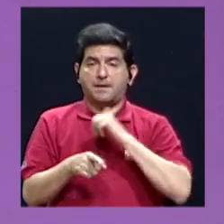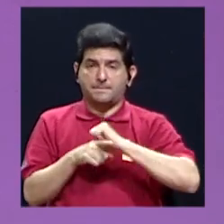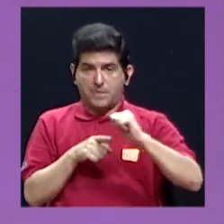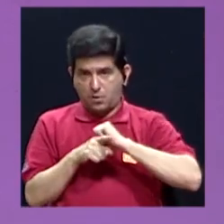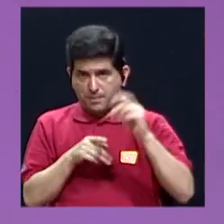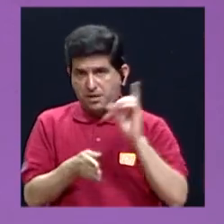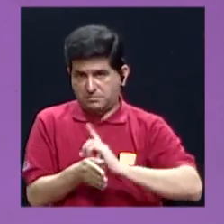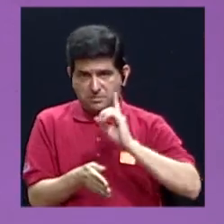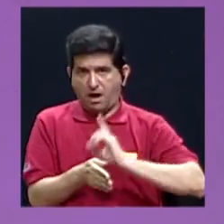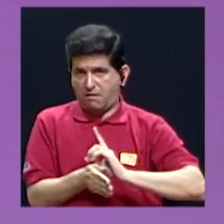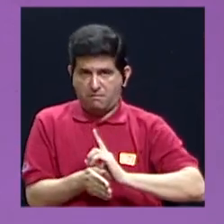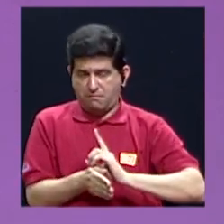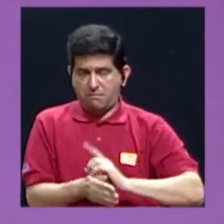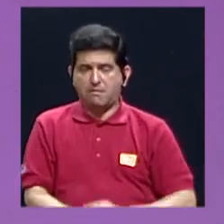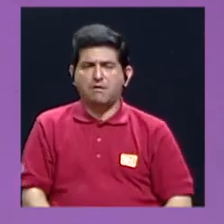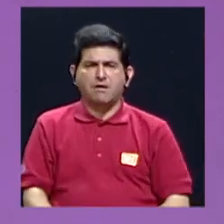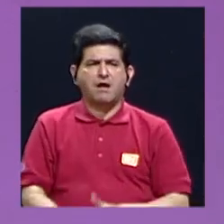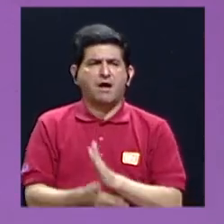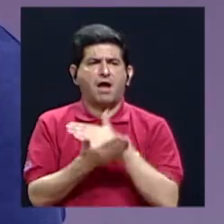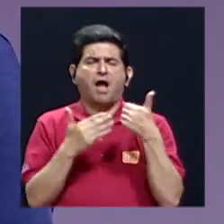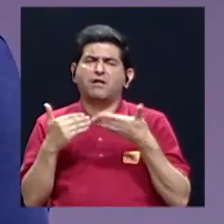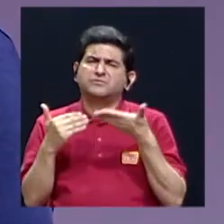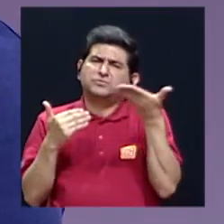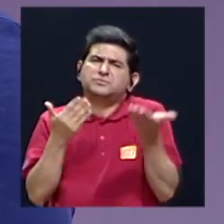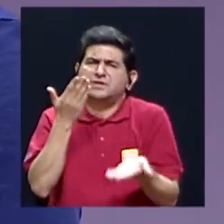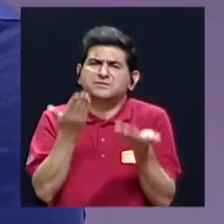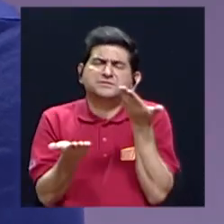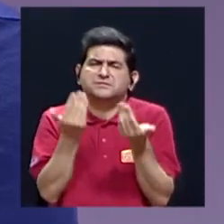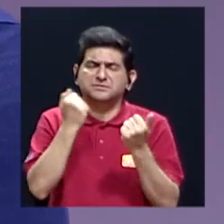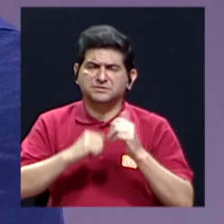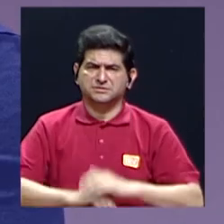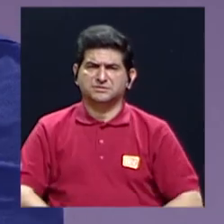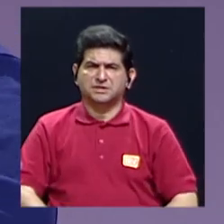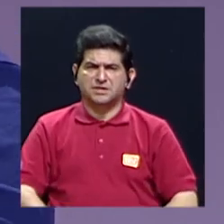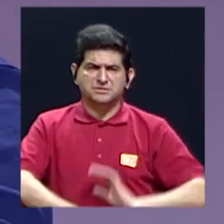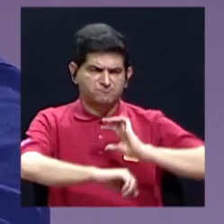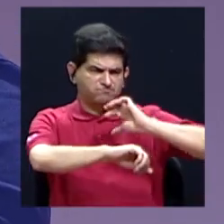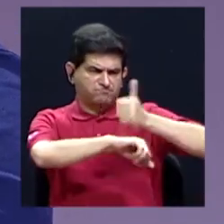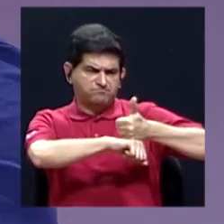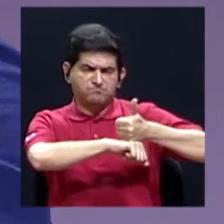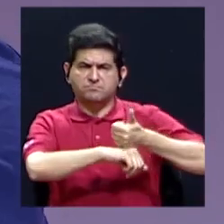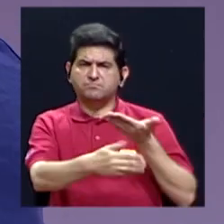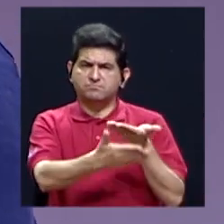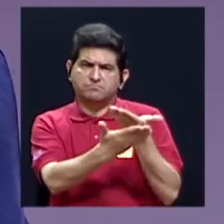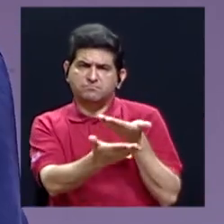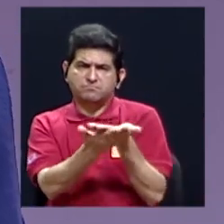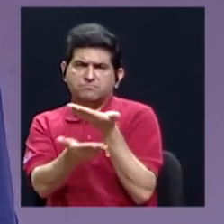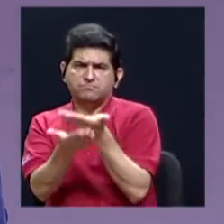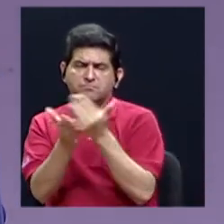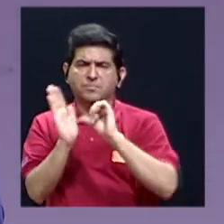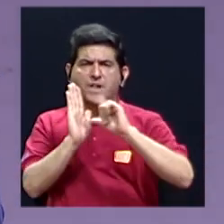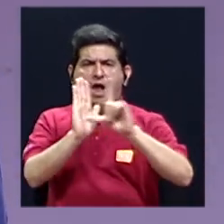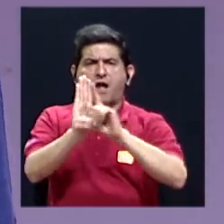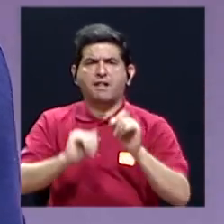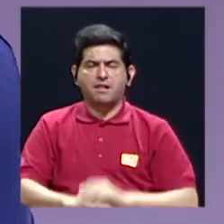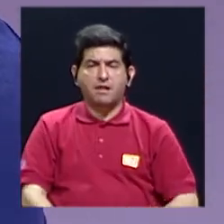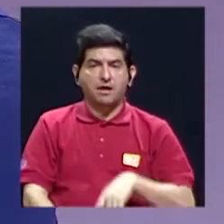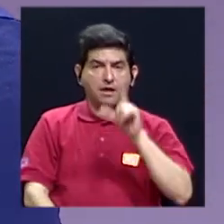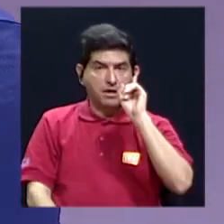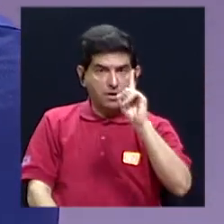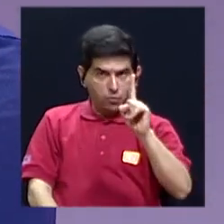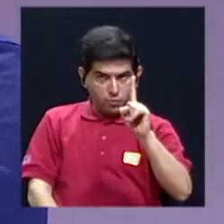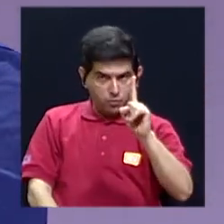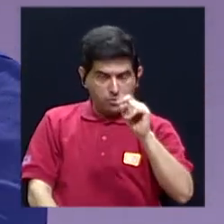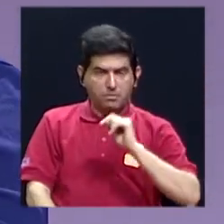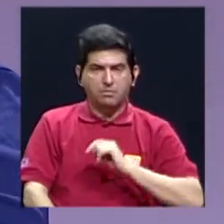prácticas médicas, ¿verdad? Uh-huh. Ahora, hay algunos otros elementos que han entrado a colocarse en las propuestas, ¿verdad?, de la Asamblea Legislativa, y uno de ellos tiene que